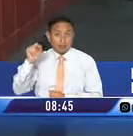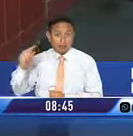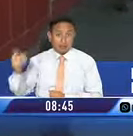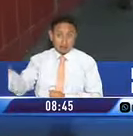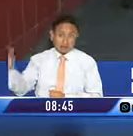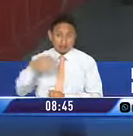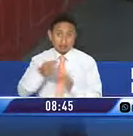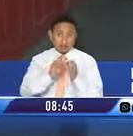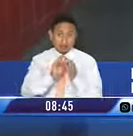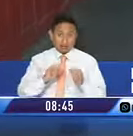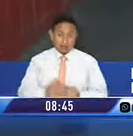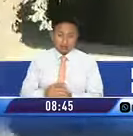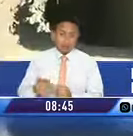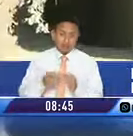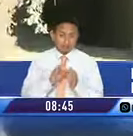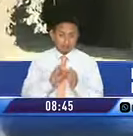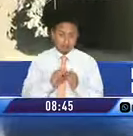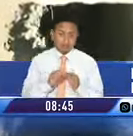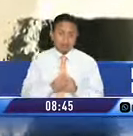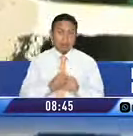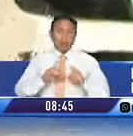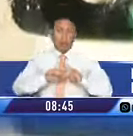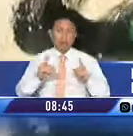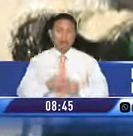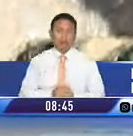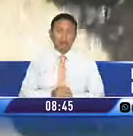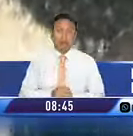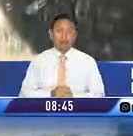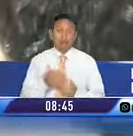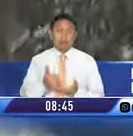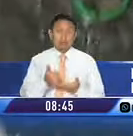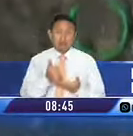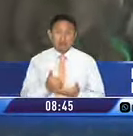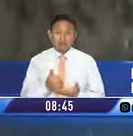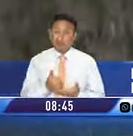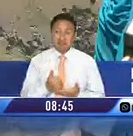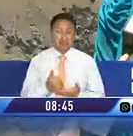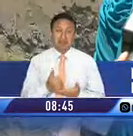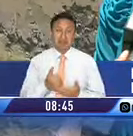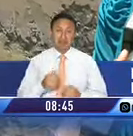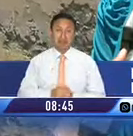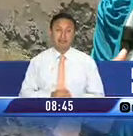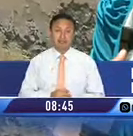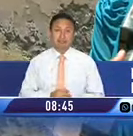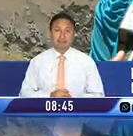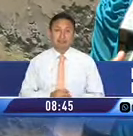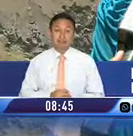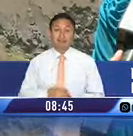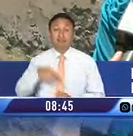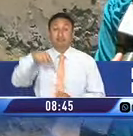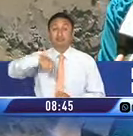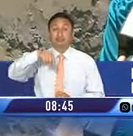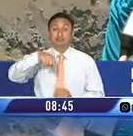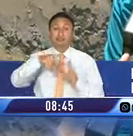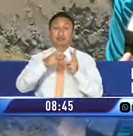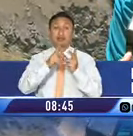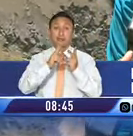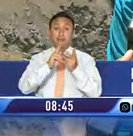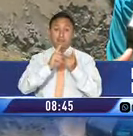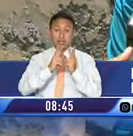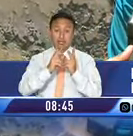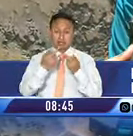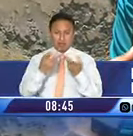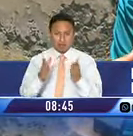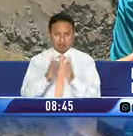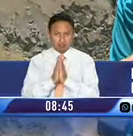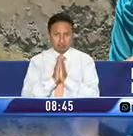responsable la intervención. Sin embargo, no han tenido respuesta positiva. Son algunos vecinos que hemos hecho esta